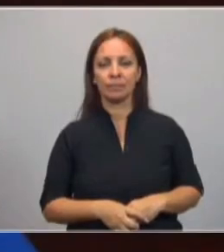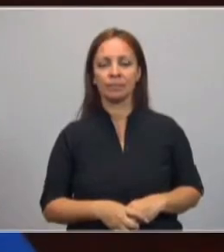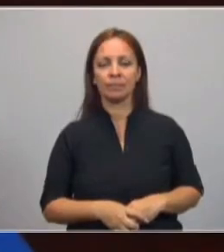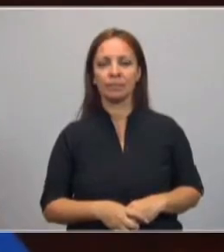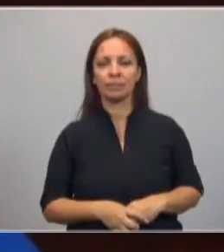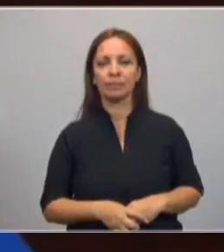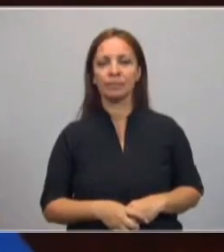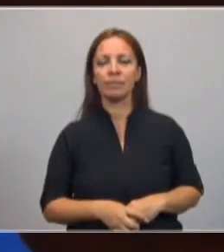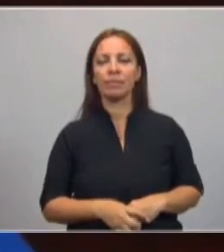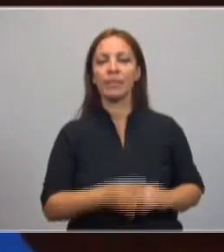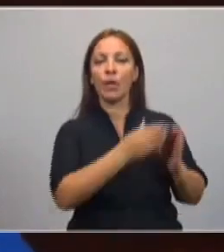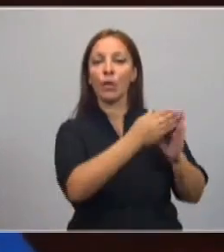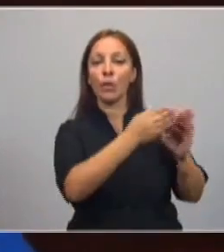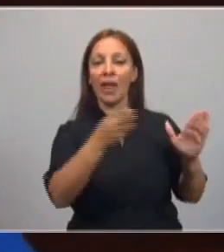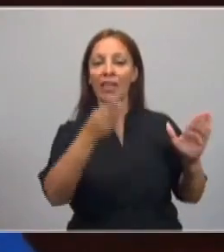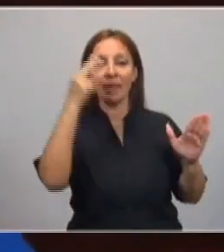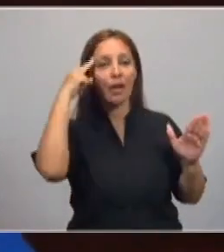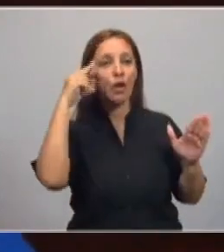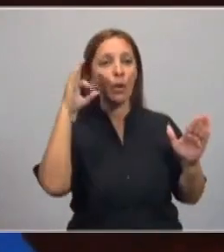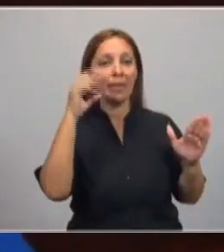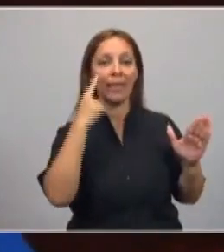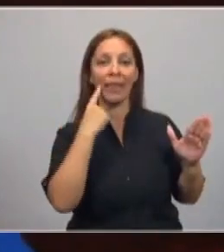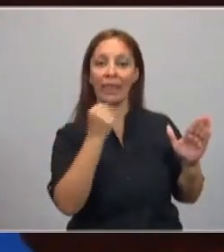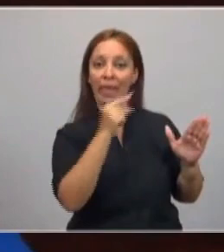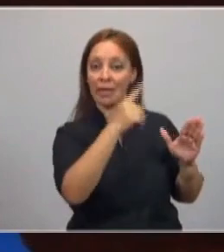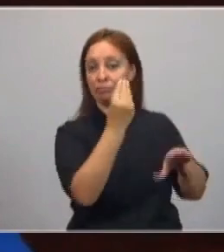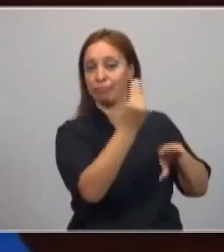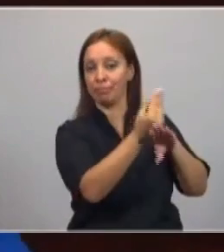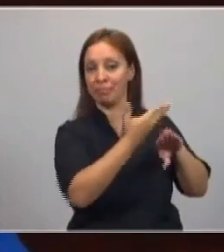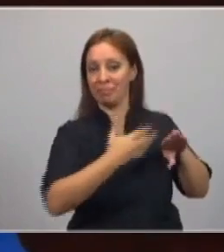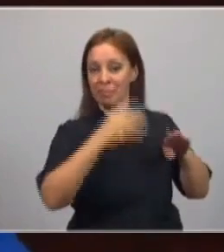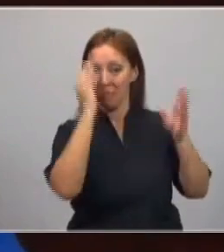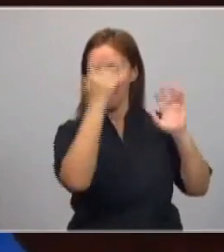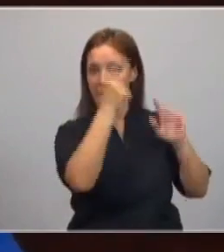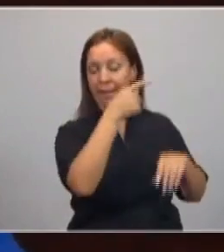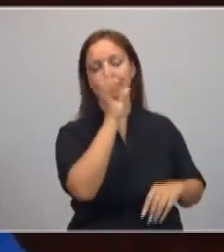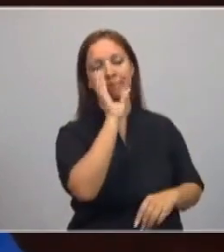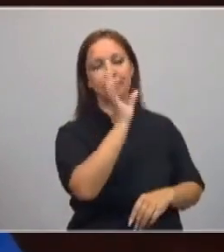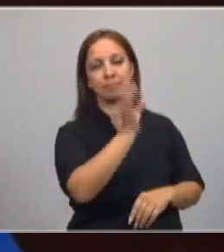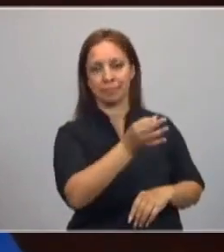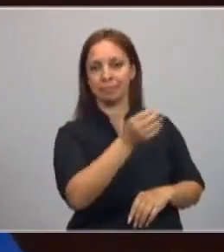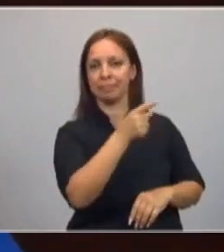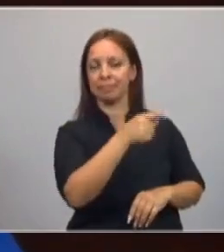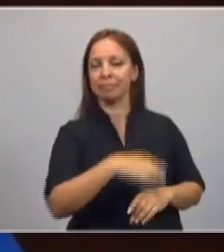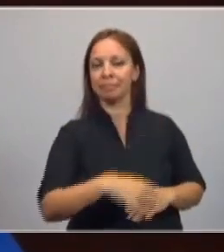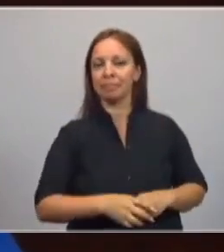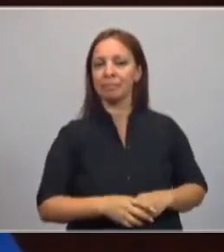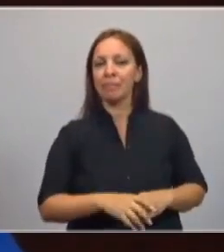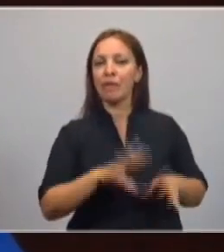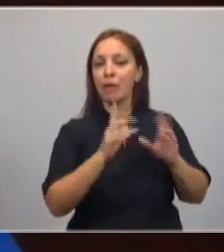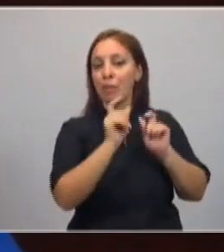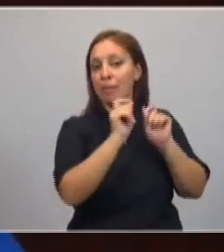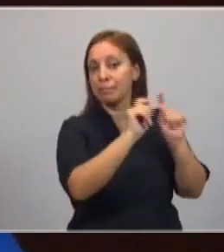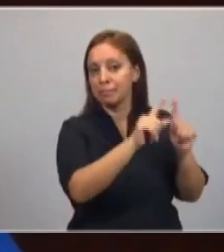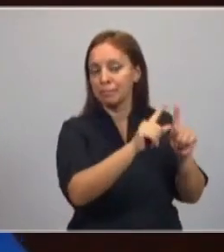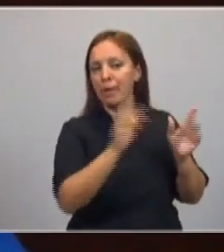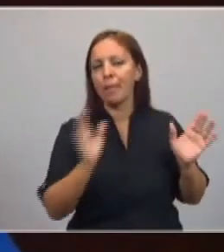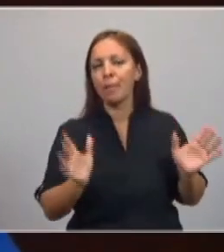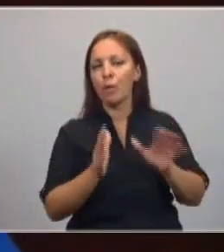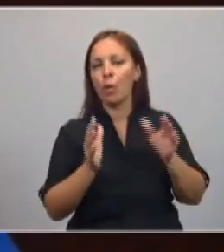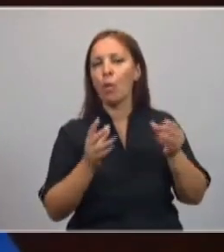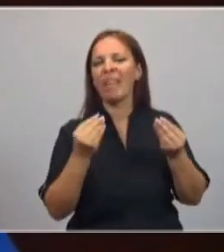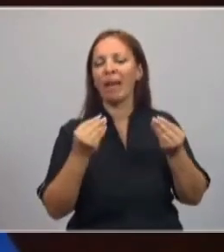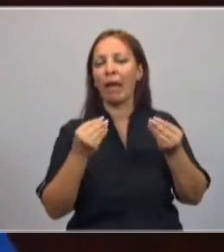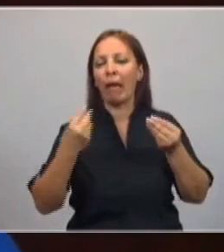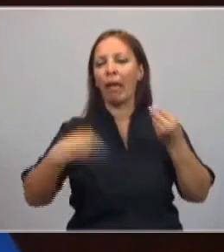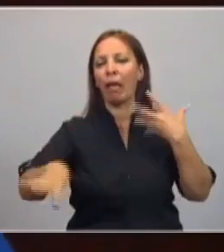En sus primeros 90 días como presidente ha quedado en evidencia que este gobierno nacional promueve desintegración